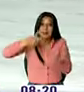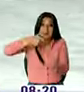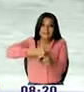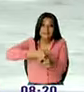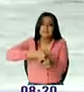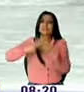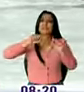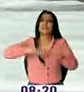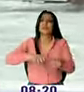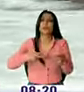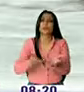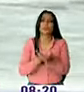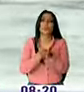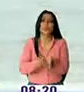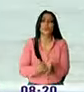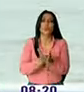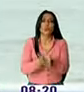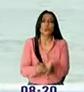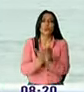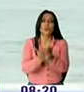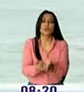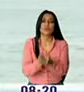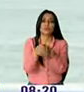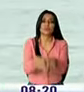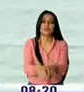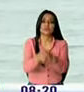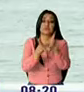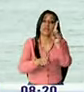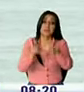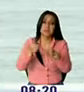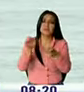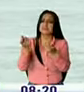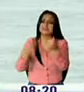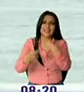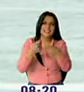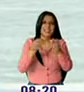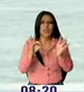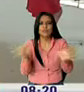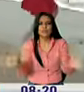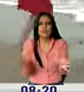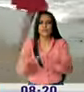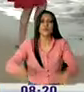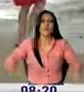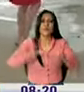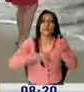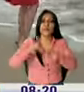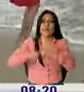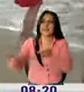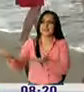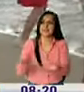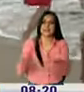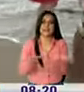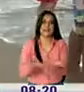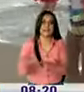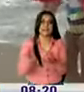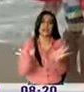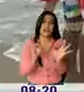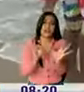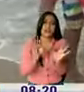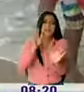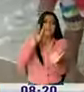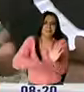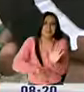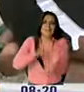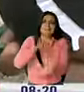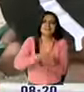en un recorrido por lanchas. Quienes ofertan los paseos, los encuentra por toda la playa. Y si prefiere menos adrenalina para contemplar